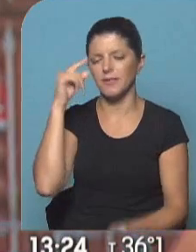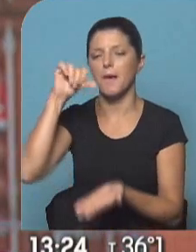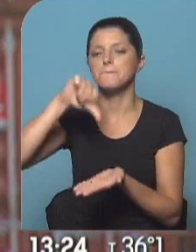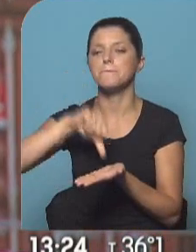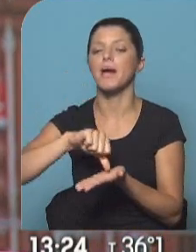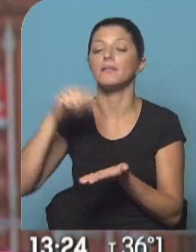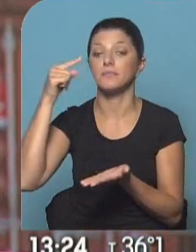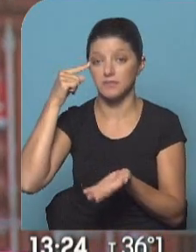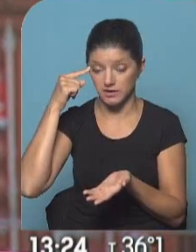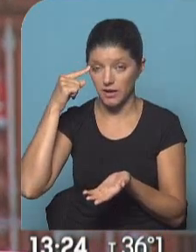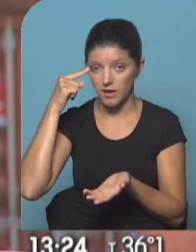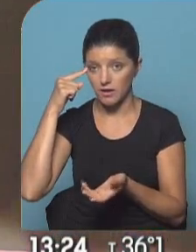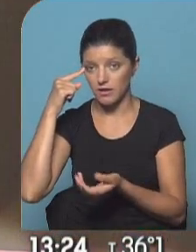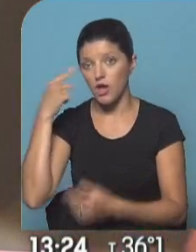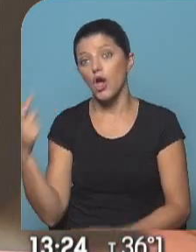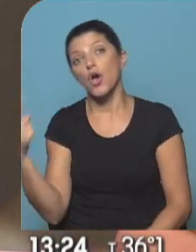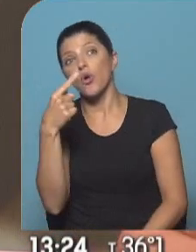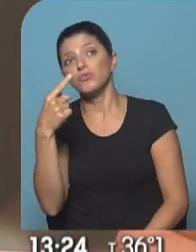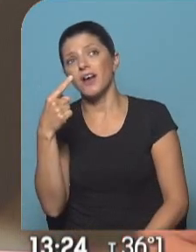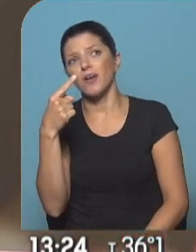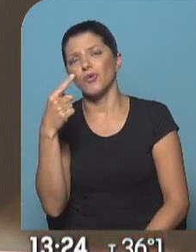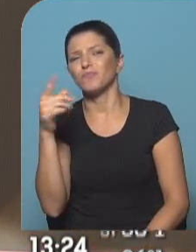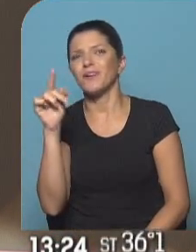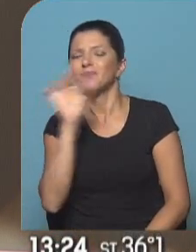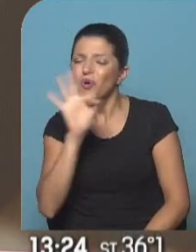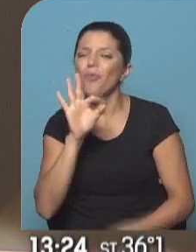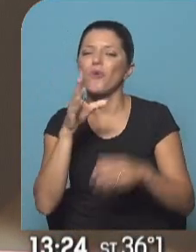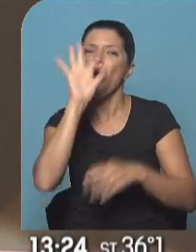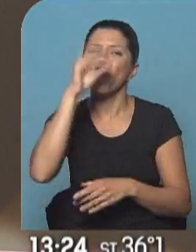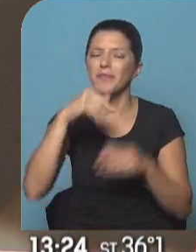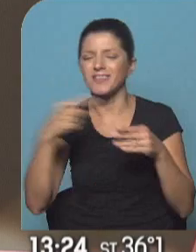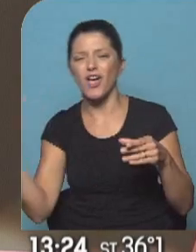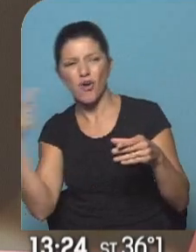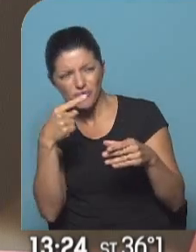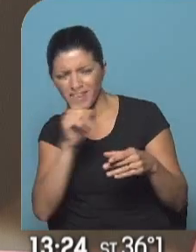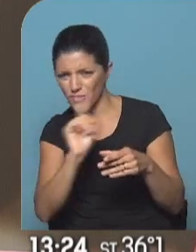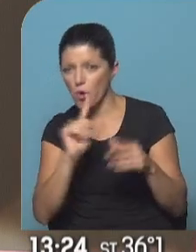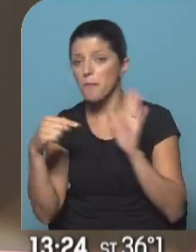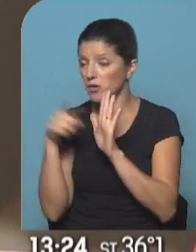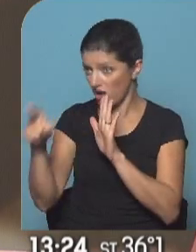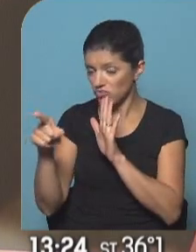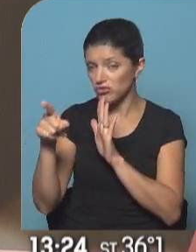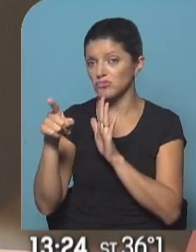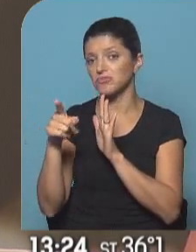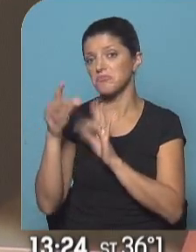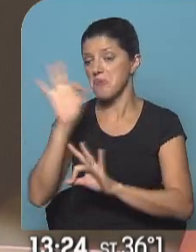digamos, en contra o no en contra de la Organización Mundial de Comercio, está generando sus propios mecanismos